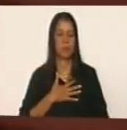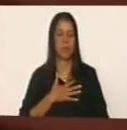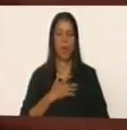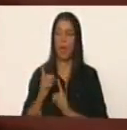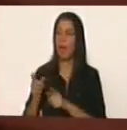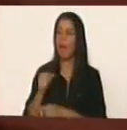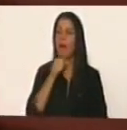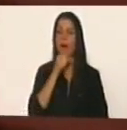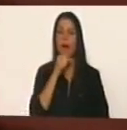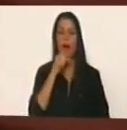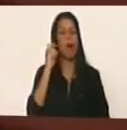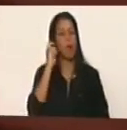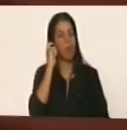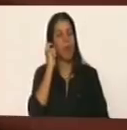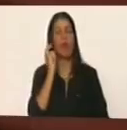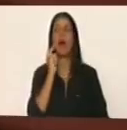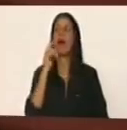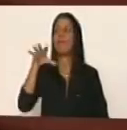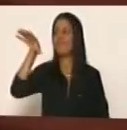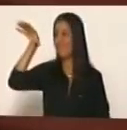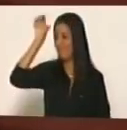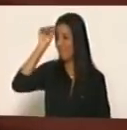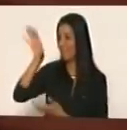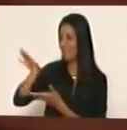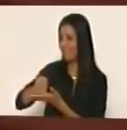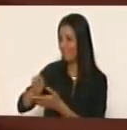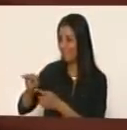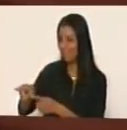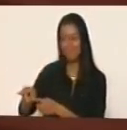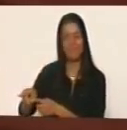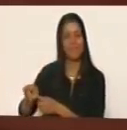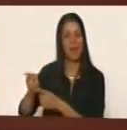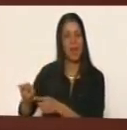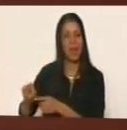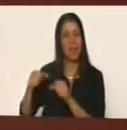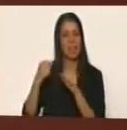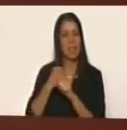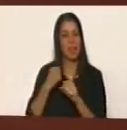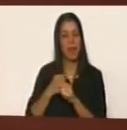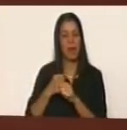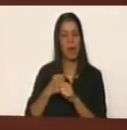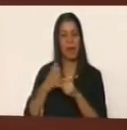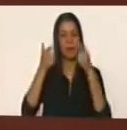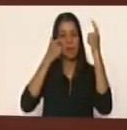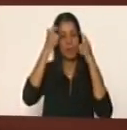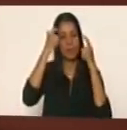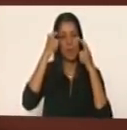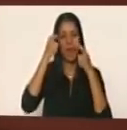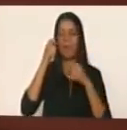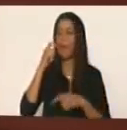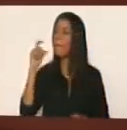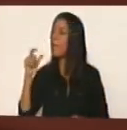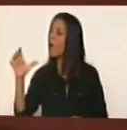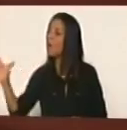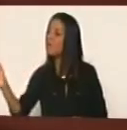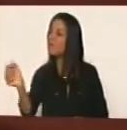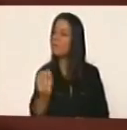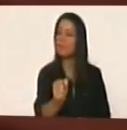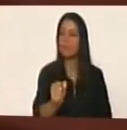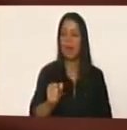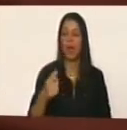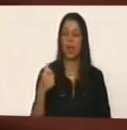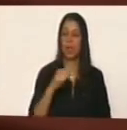es el trabajo. Esa mujer fue la que fue a buscar a Hugo Chávez y la que dijo, no la podemos dejar